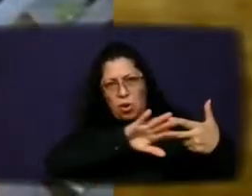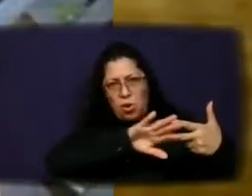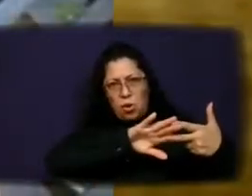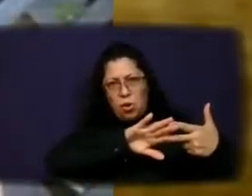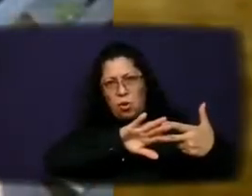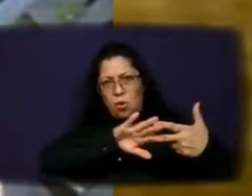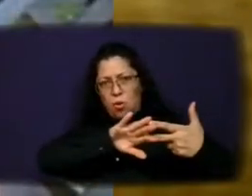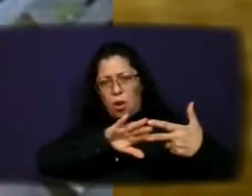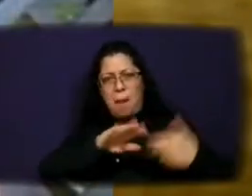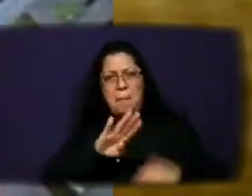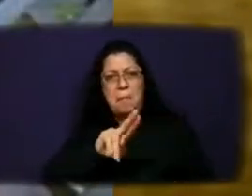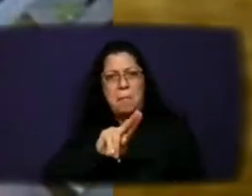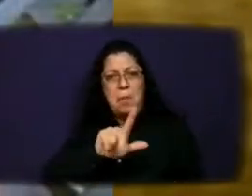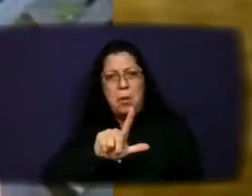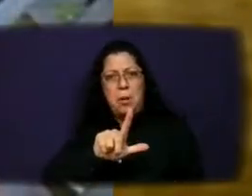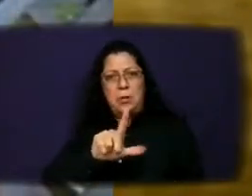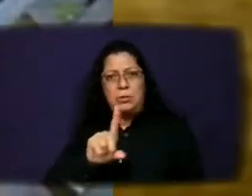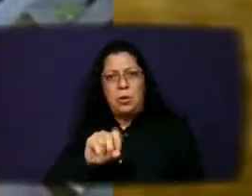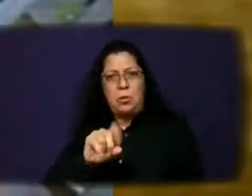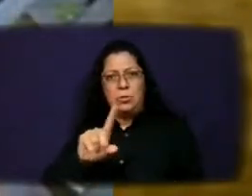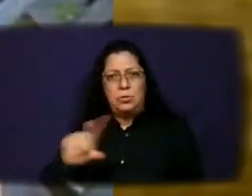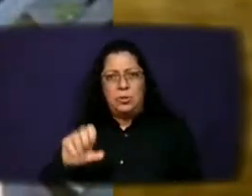sun, hot,